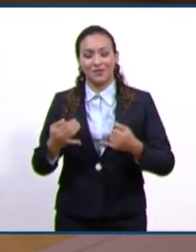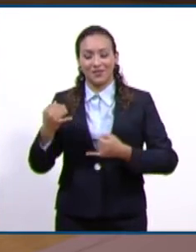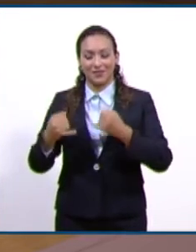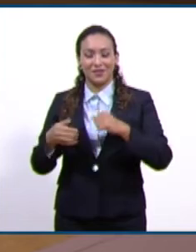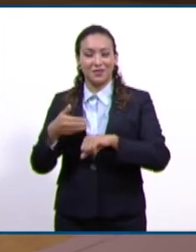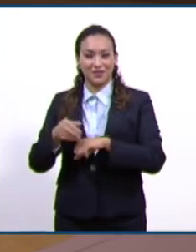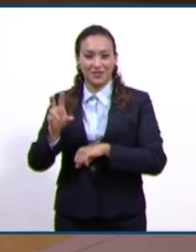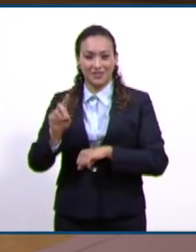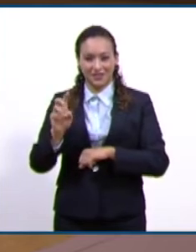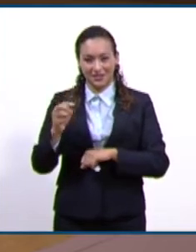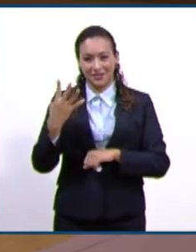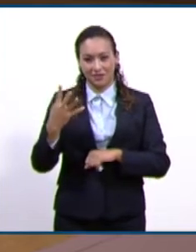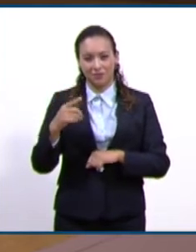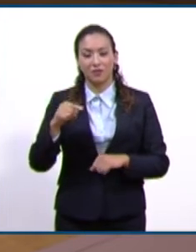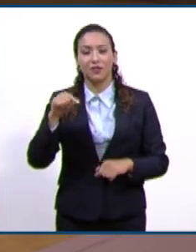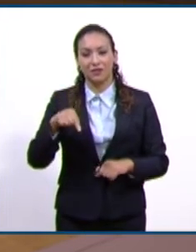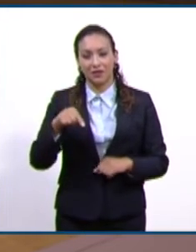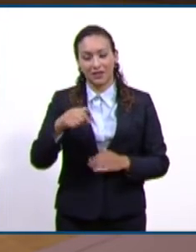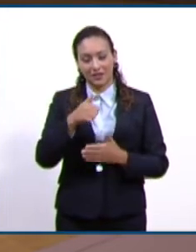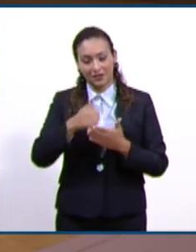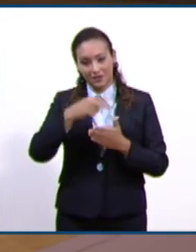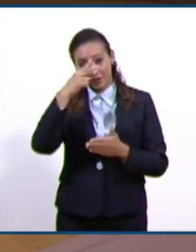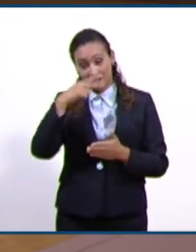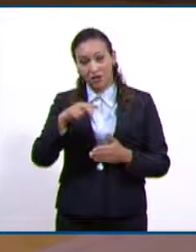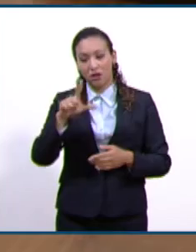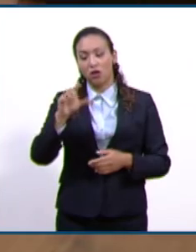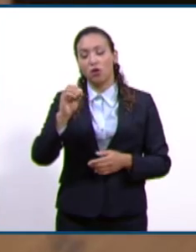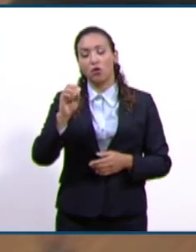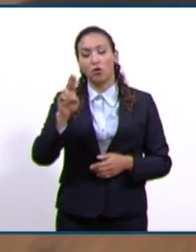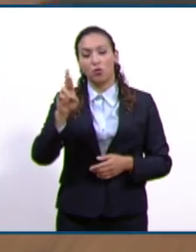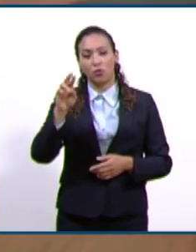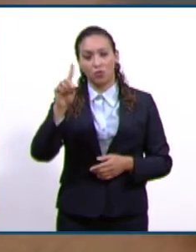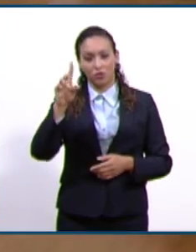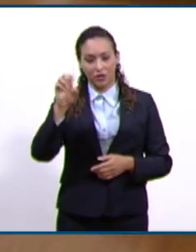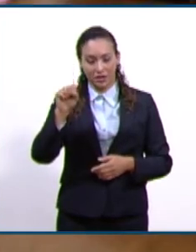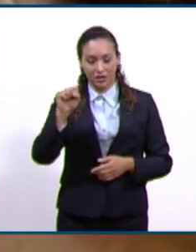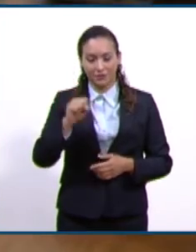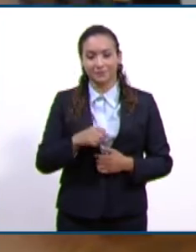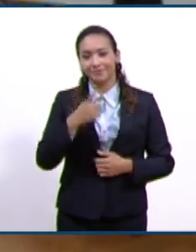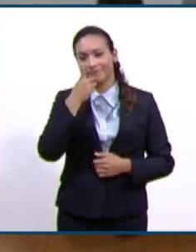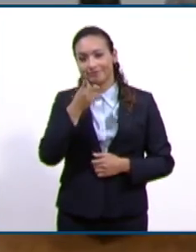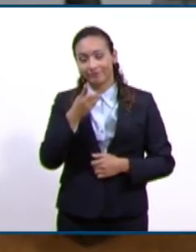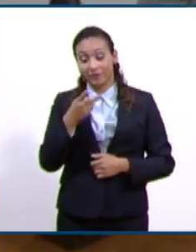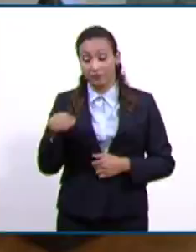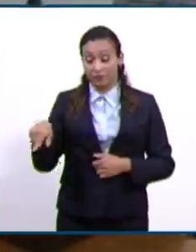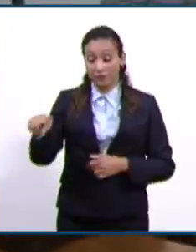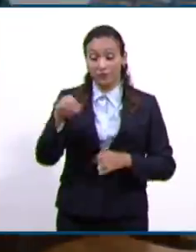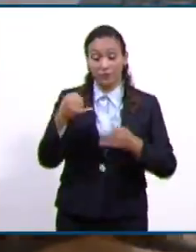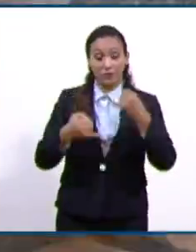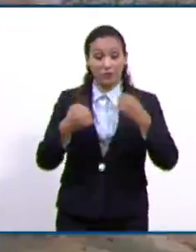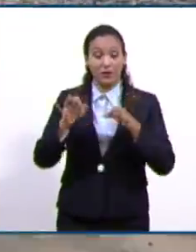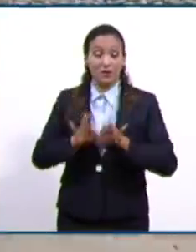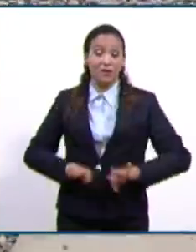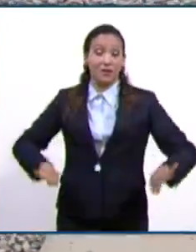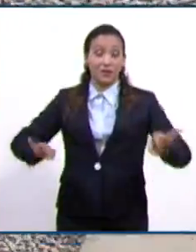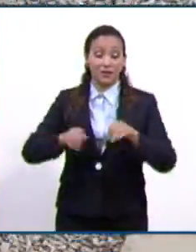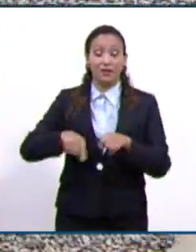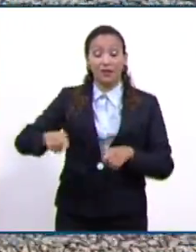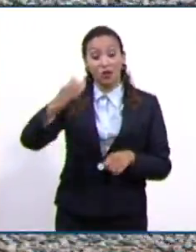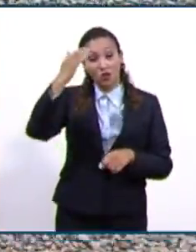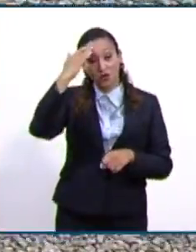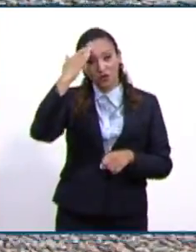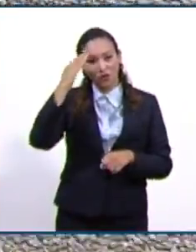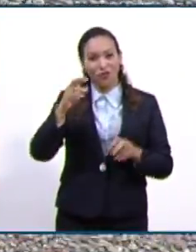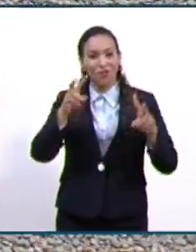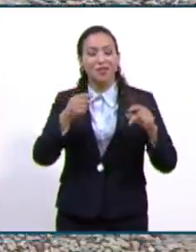34 de lo familiar de la capital del país, Lourdes Esparza Castillo, indicó que es importante que los jueces conozcan la opinión de los infantes sobre los